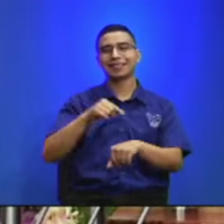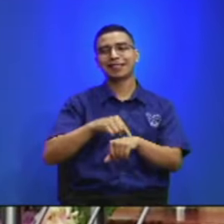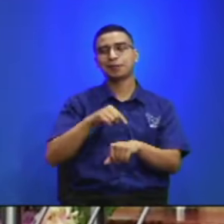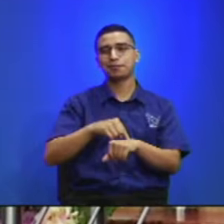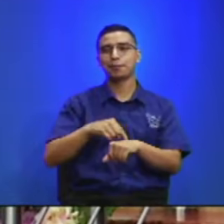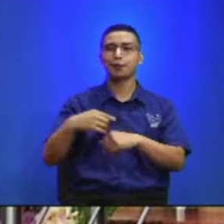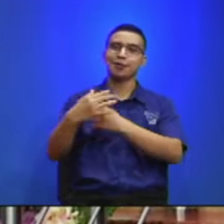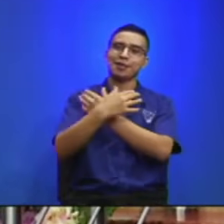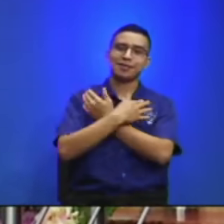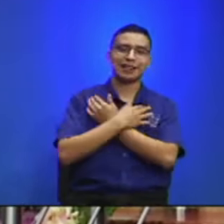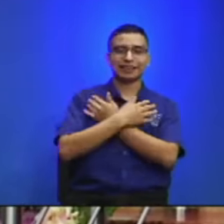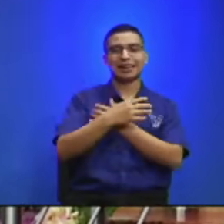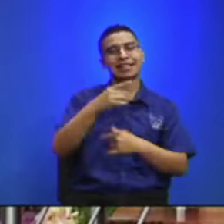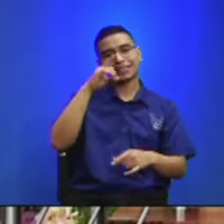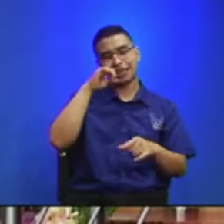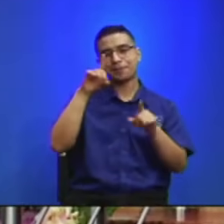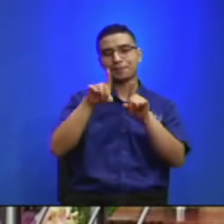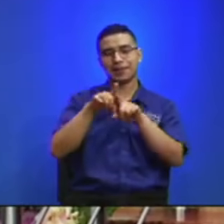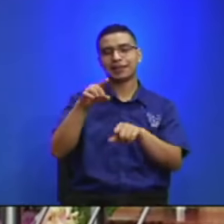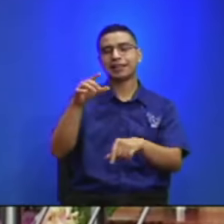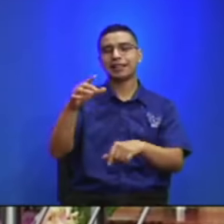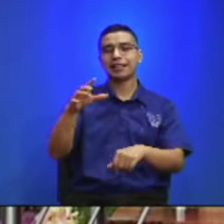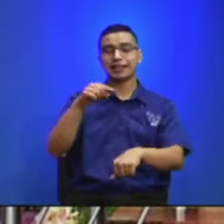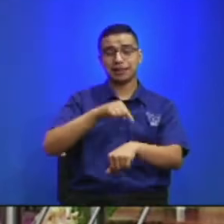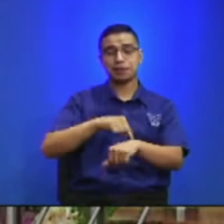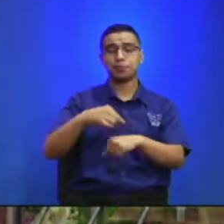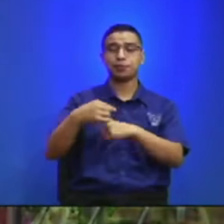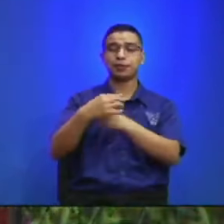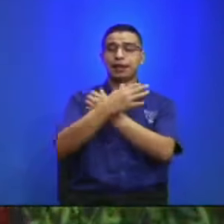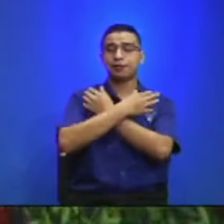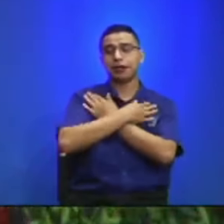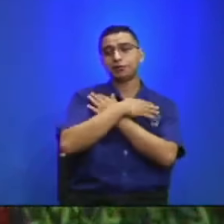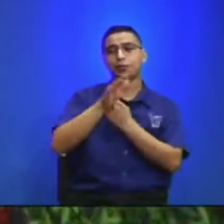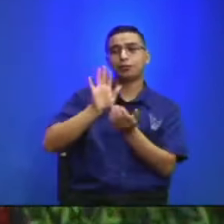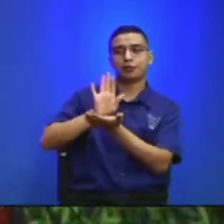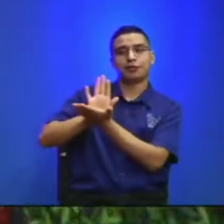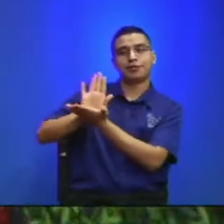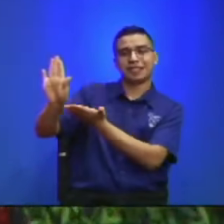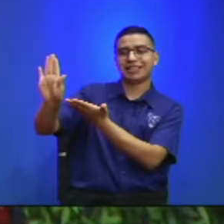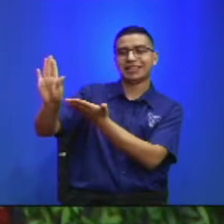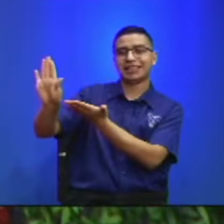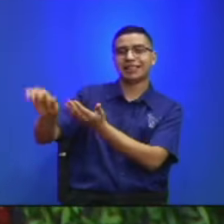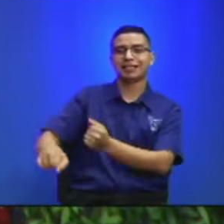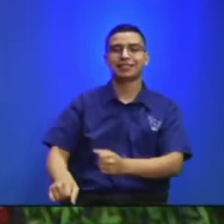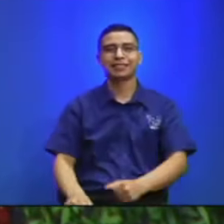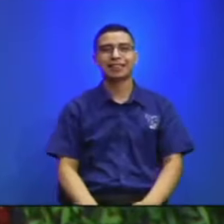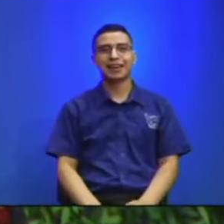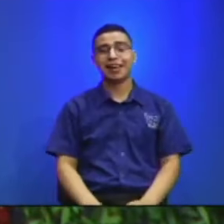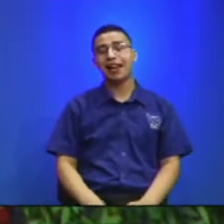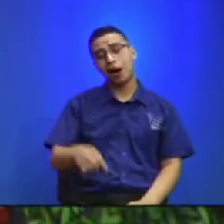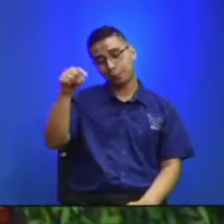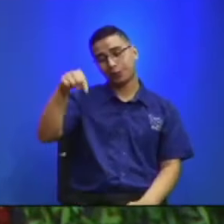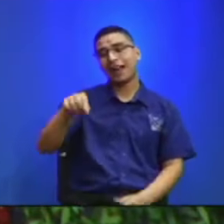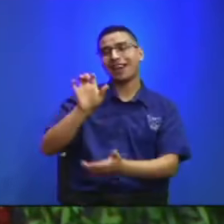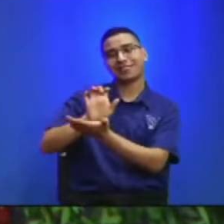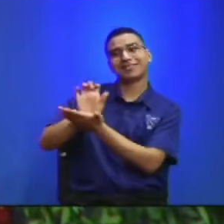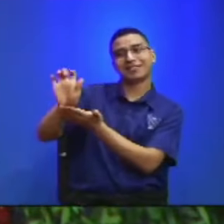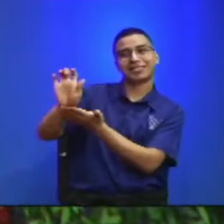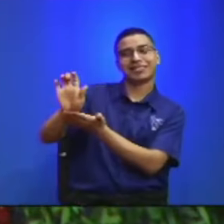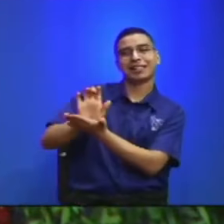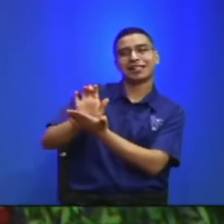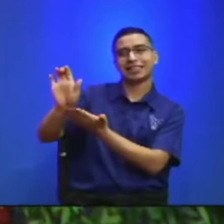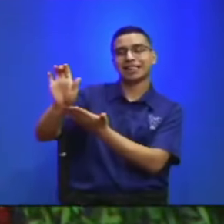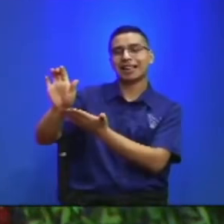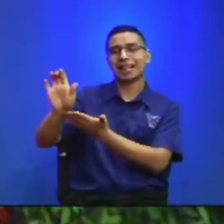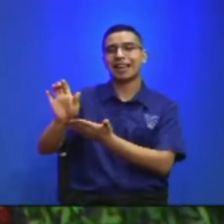la ley es de así dice este es el segundo no me abraces cómo se lo